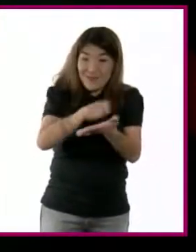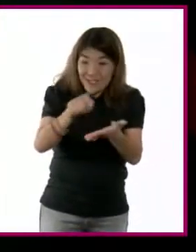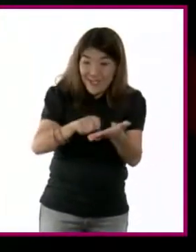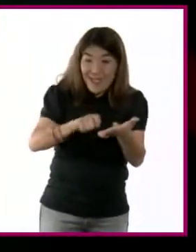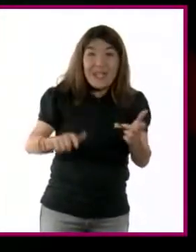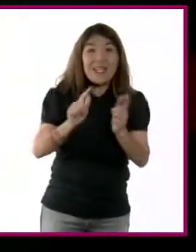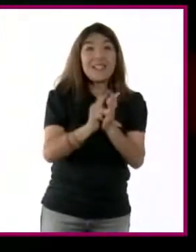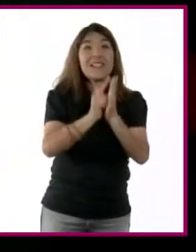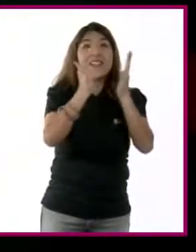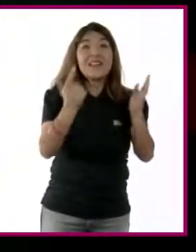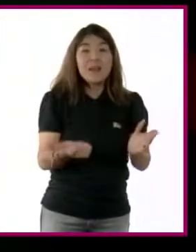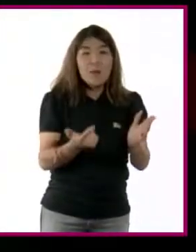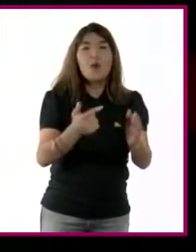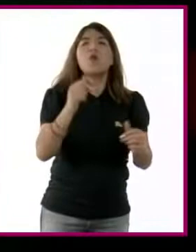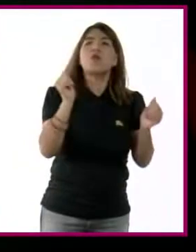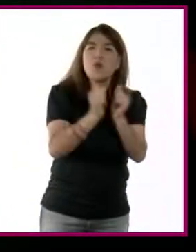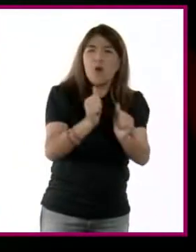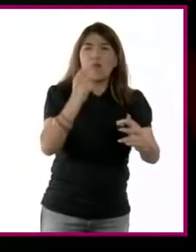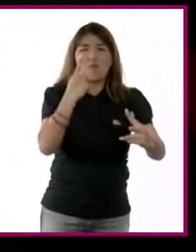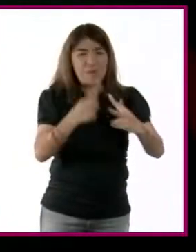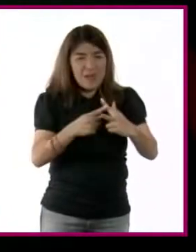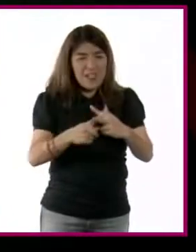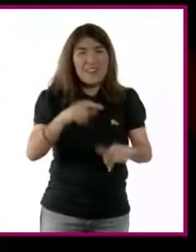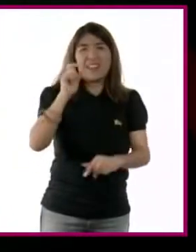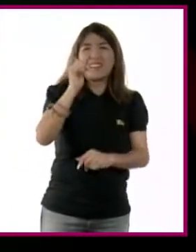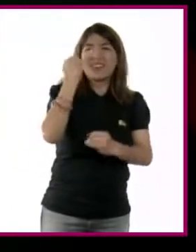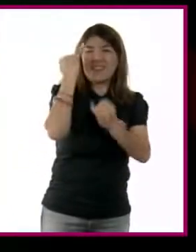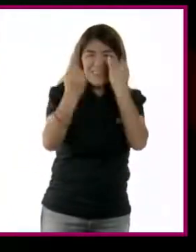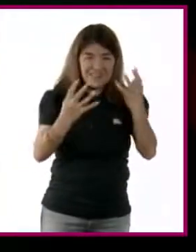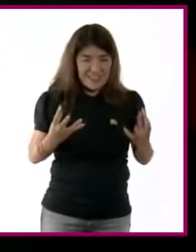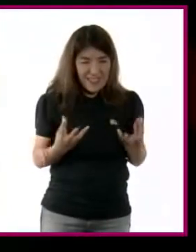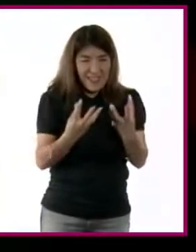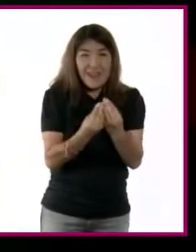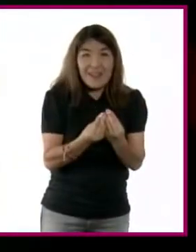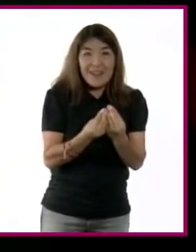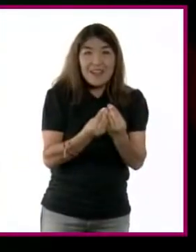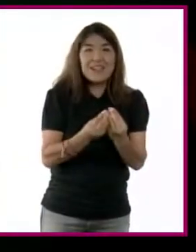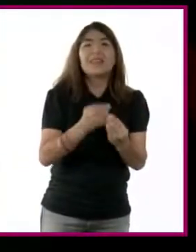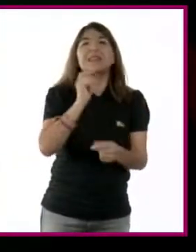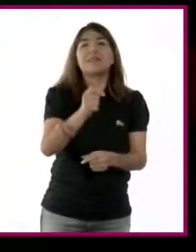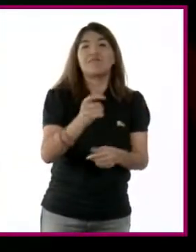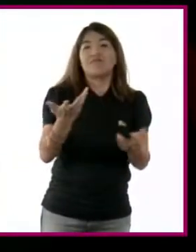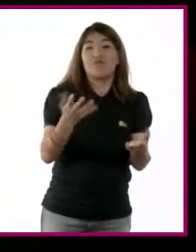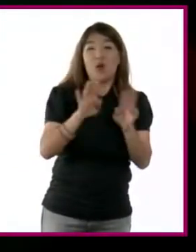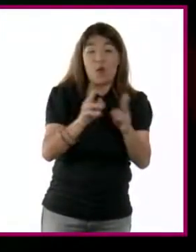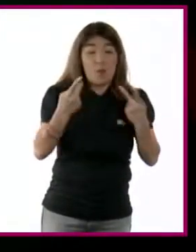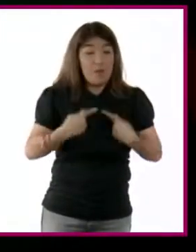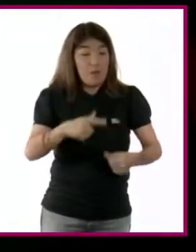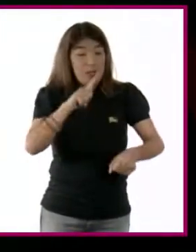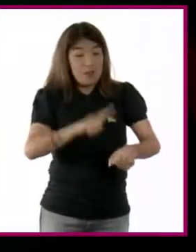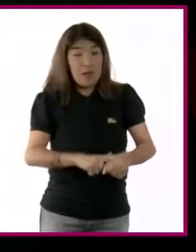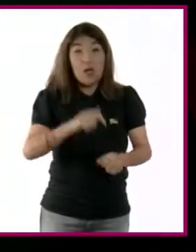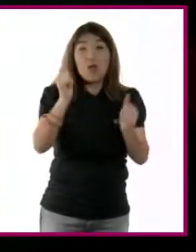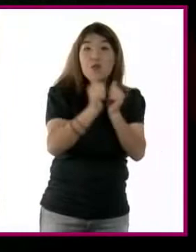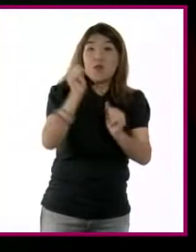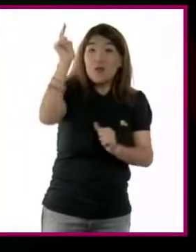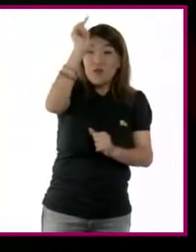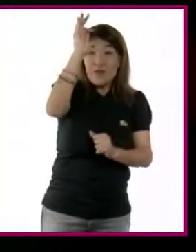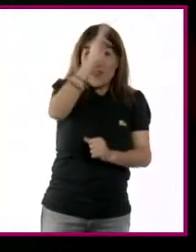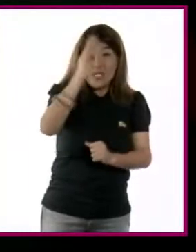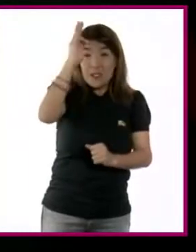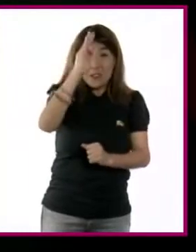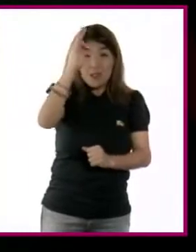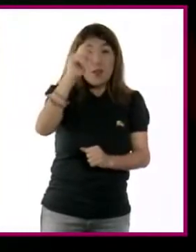incisivas paradojas lógicas y matemáticas, llenas de inteligencia, sátiras morales y de apuntes filosóficos y lógicos, se